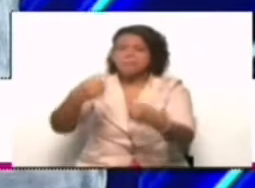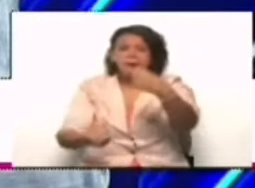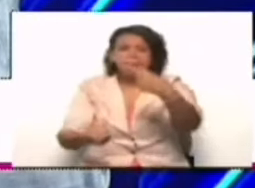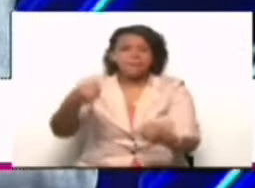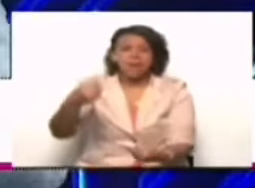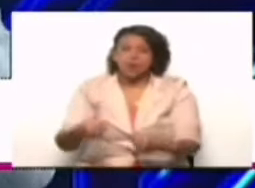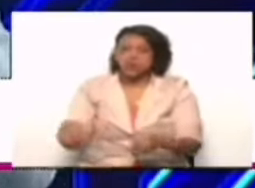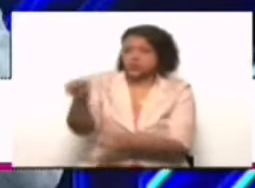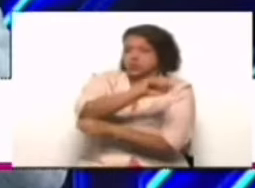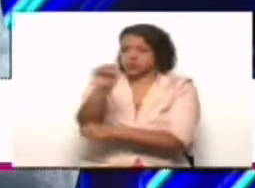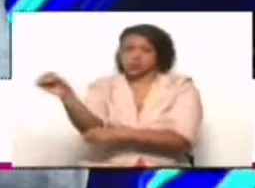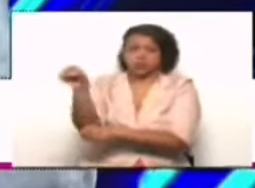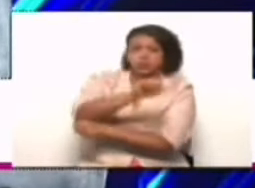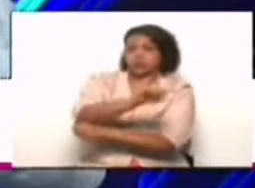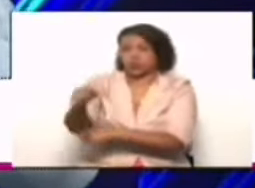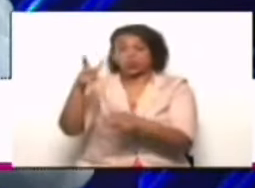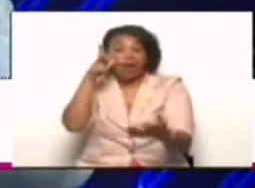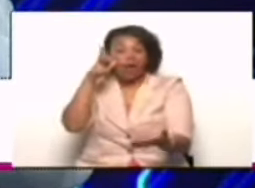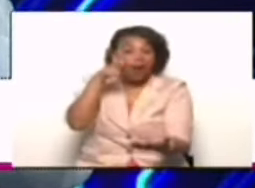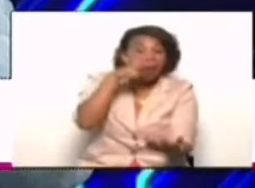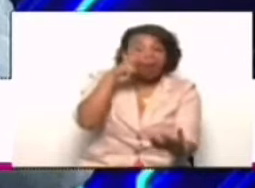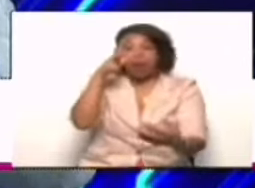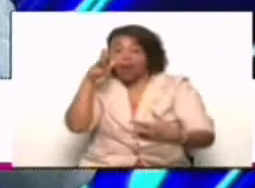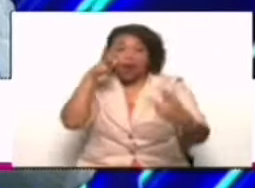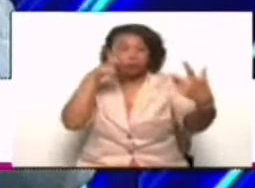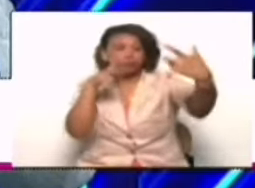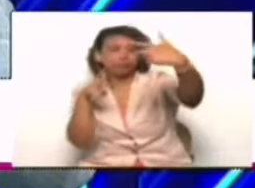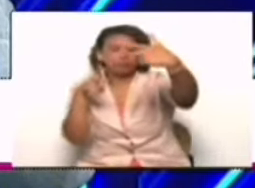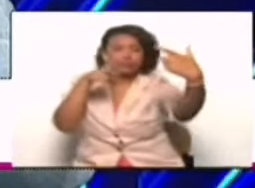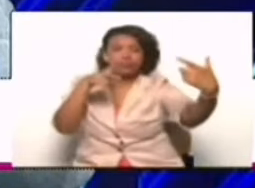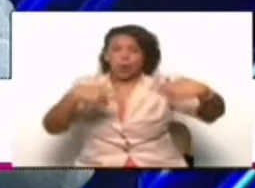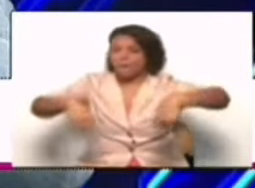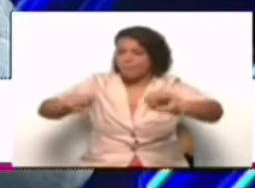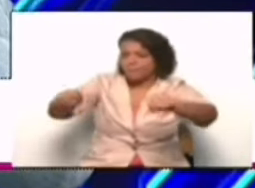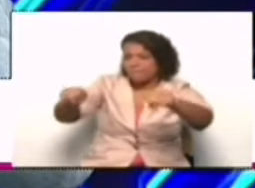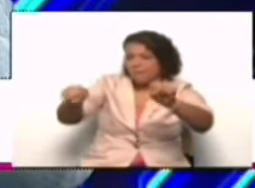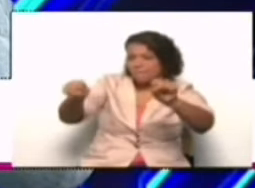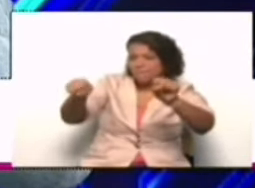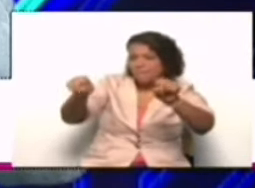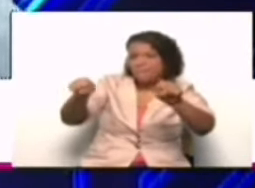en un camión, y íbamos transmitiendo. Entonces iban unos muchachos motopiruetas.